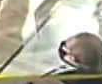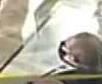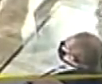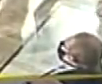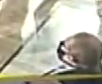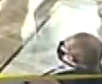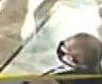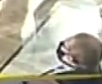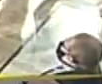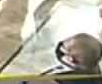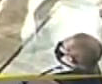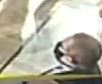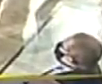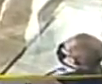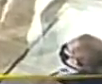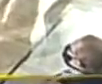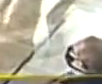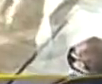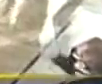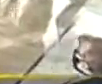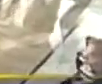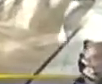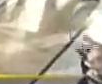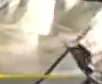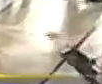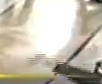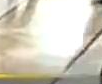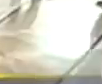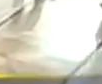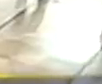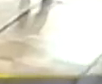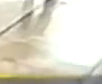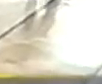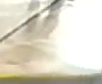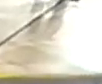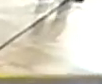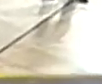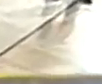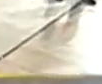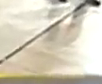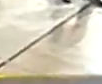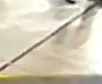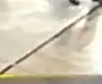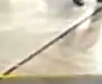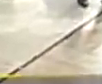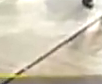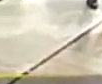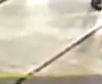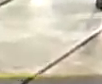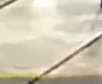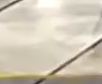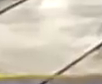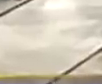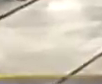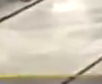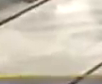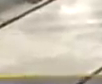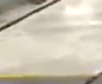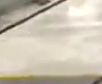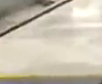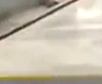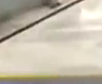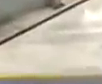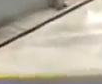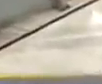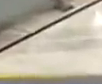activación de la brigada 256 para ir a la búsqueda de las soluciones de los problemas que tiene el pueblo a través del 1 por 10